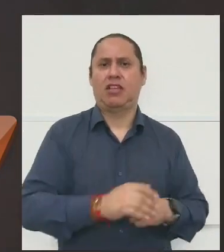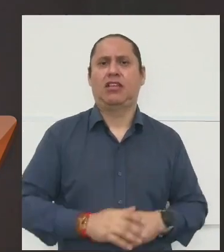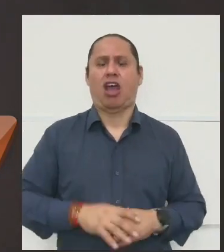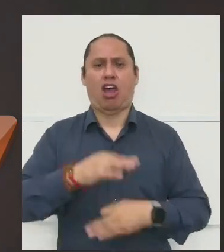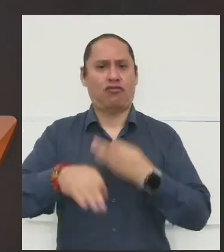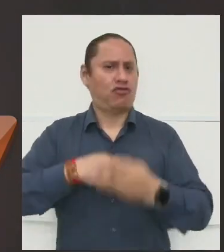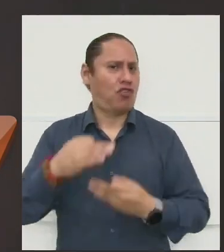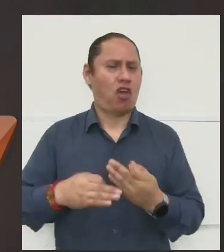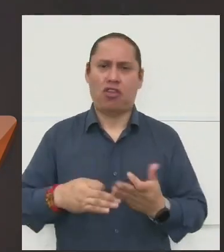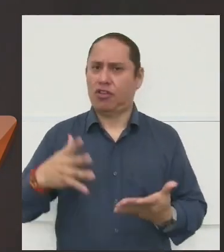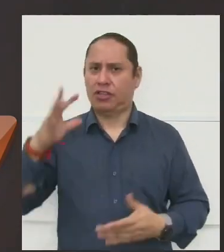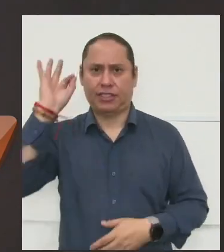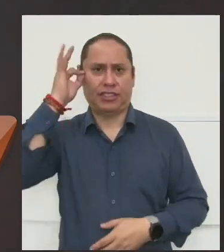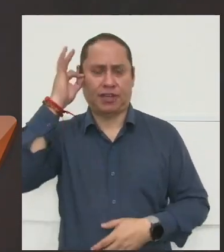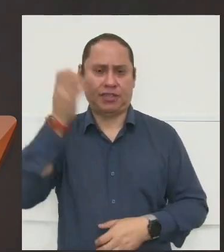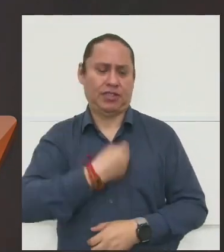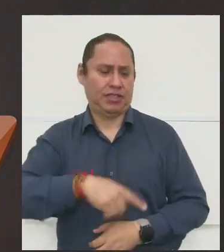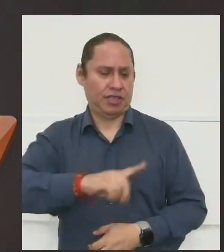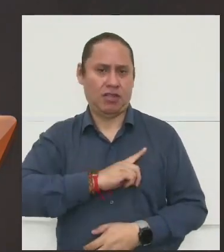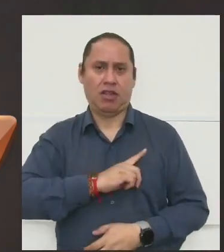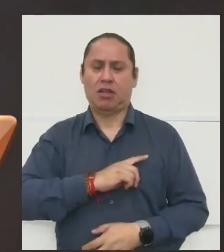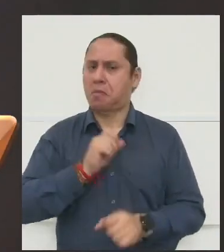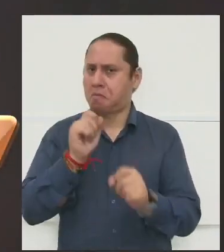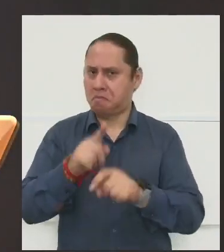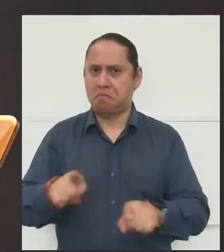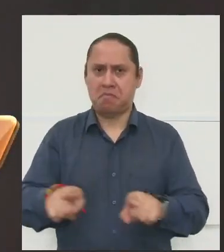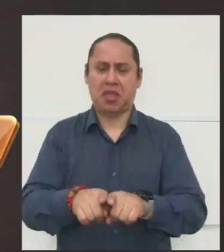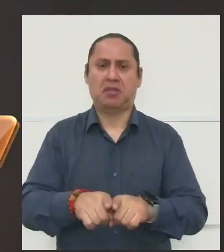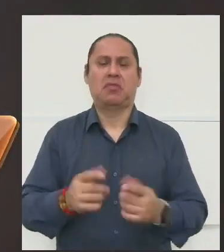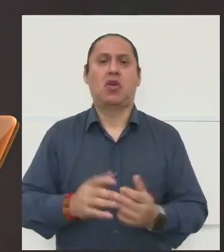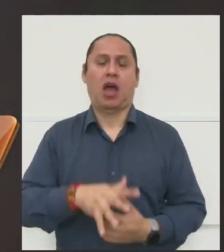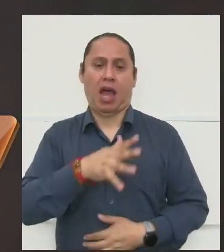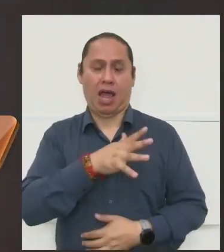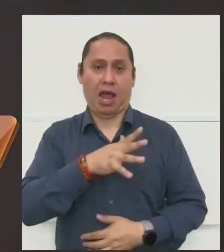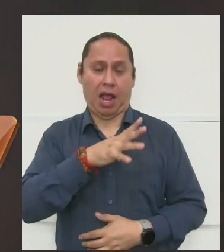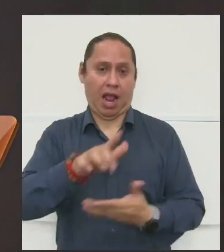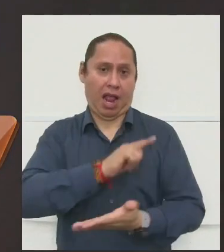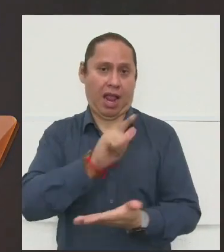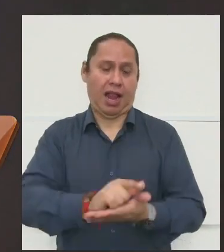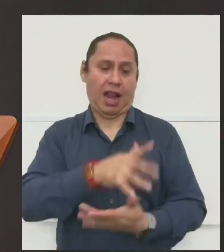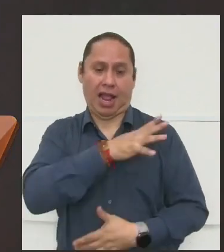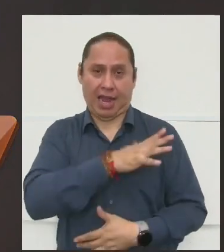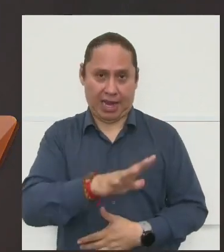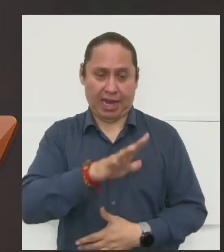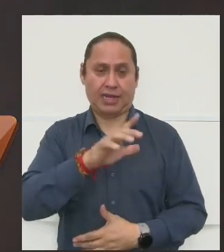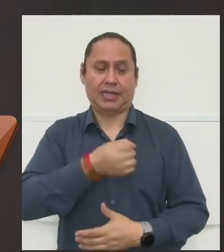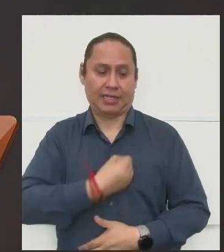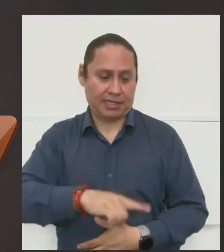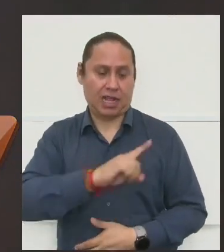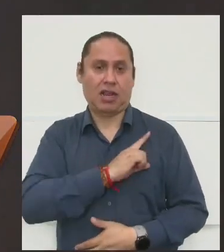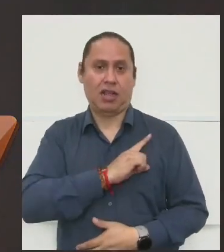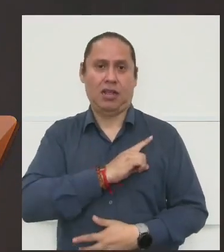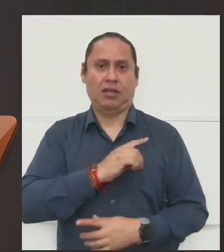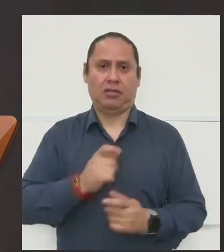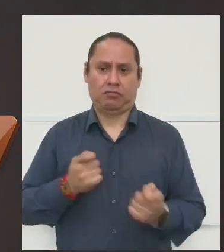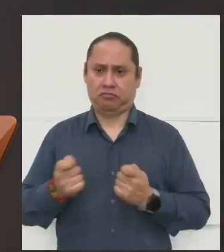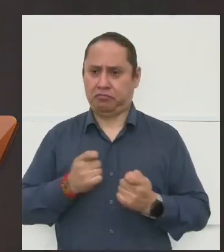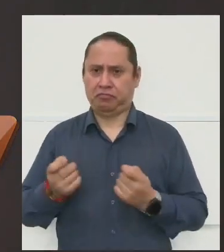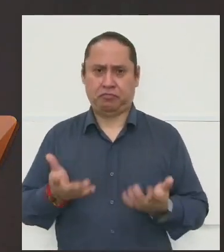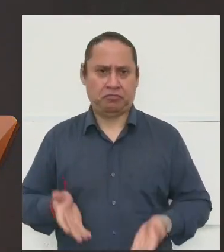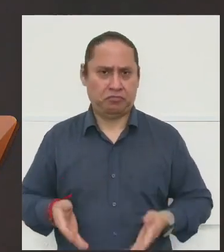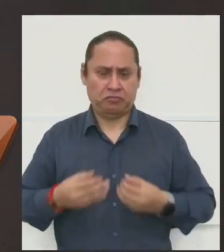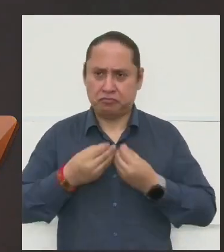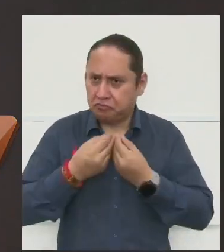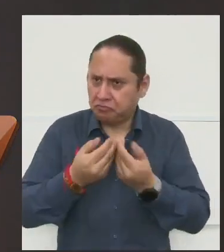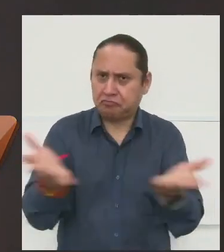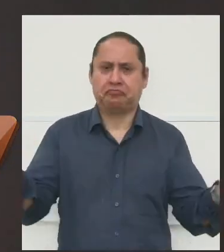servicios de salud del mismo modo la Ley General de Salud mandata promover el conocimiento y desarrollo de